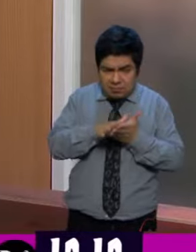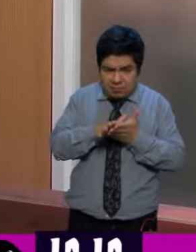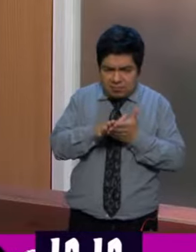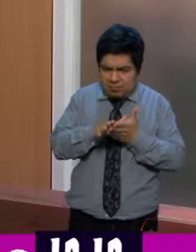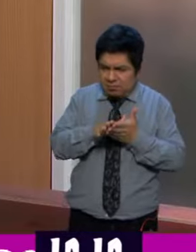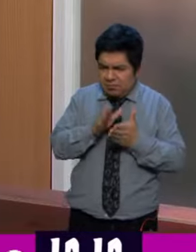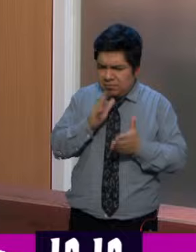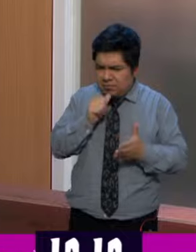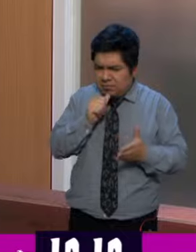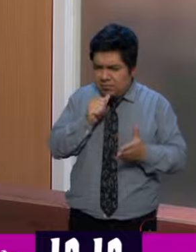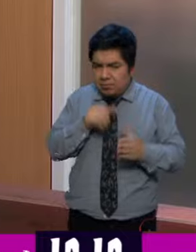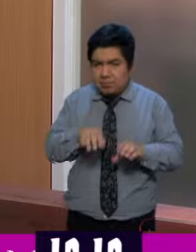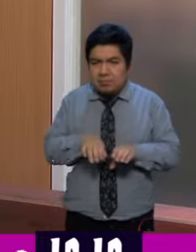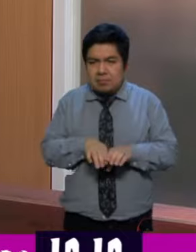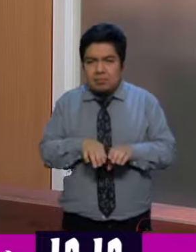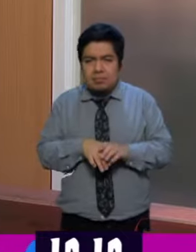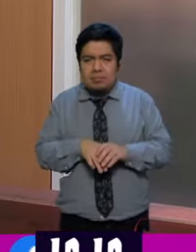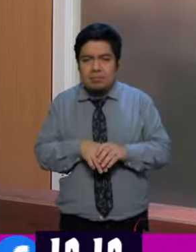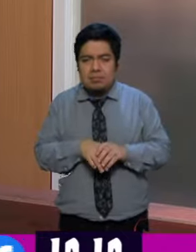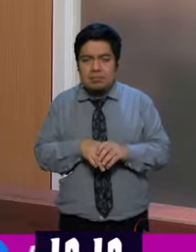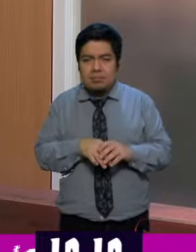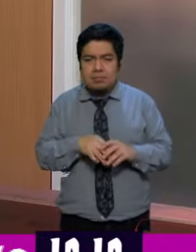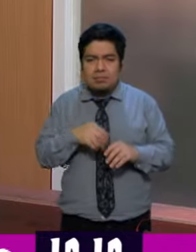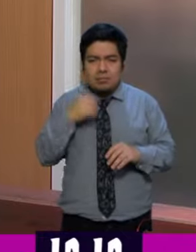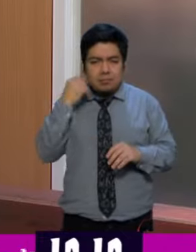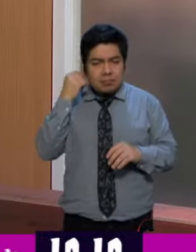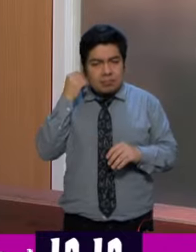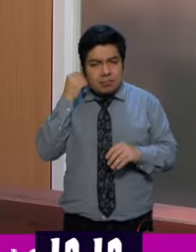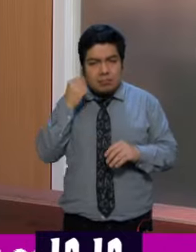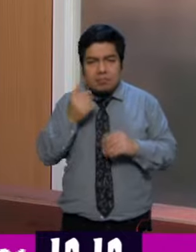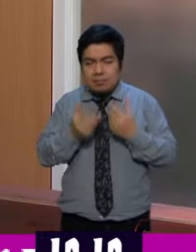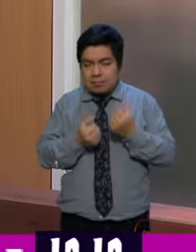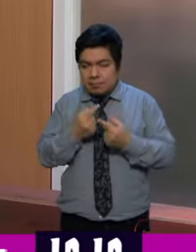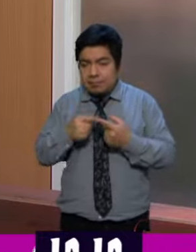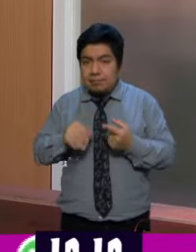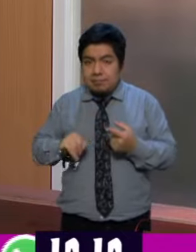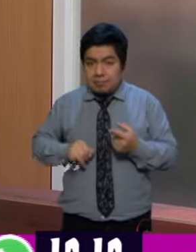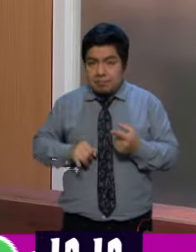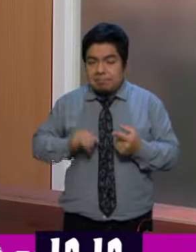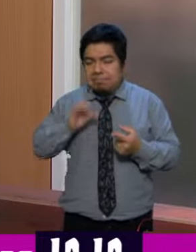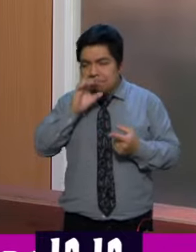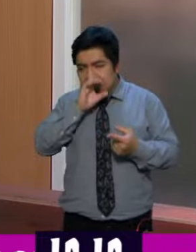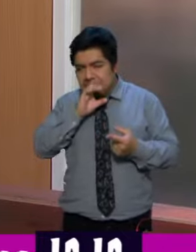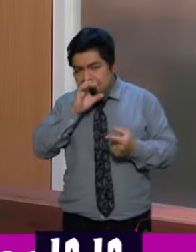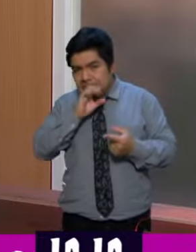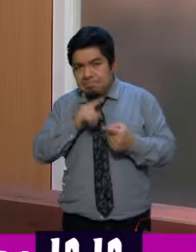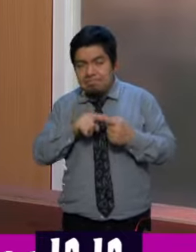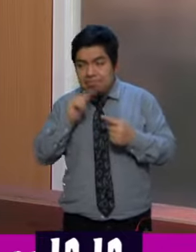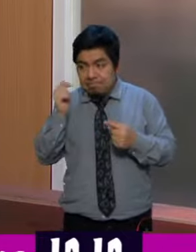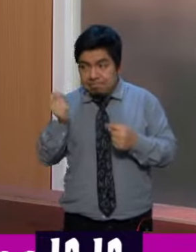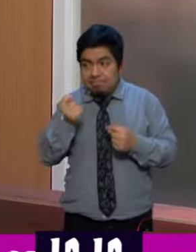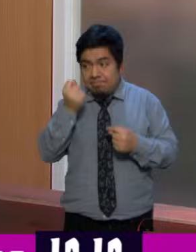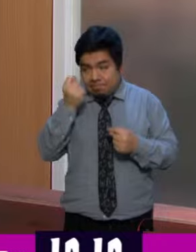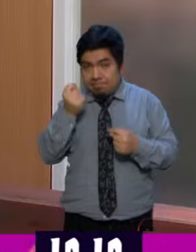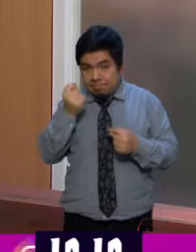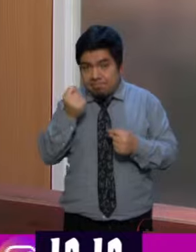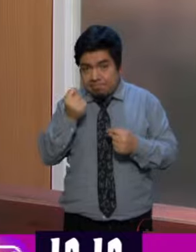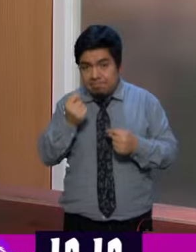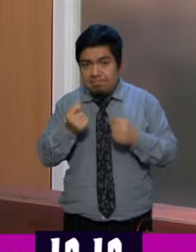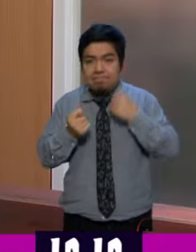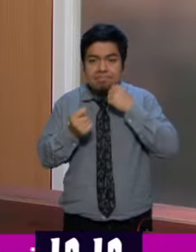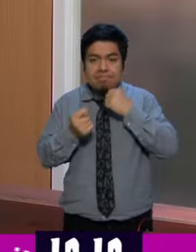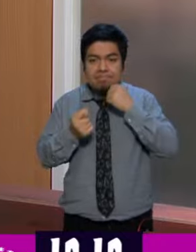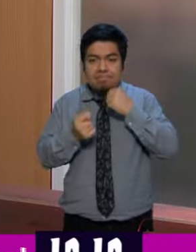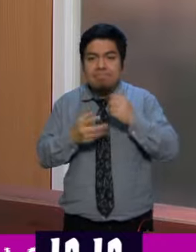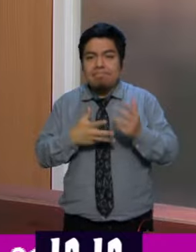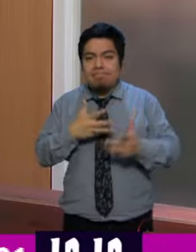sí. Estoy curioso porque suena como algo así muy nuevo, algo de tecnología. Pero déjenme les explico para que vean que no es tan